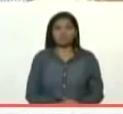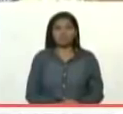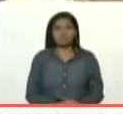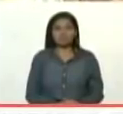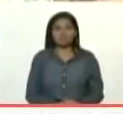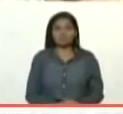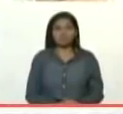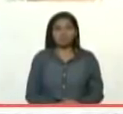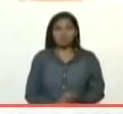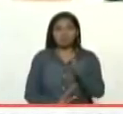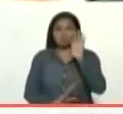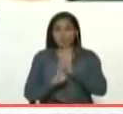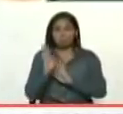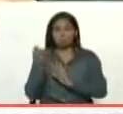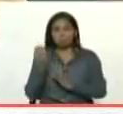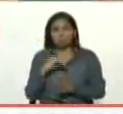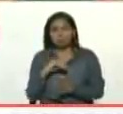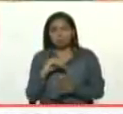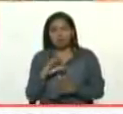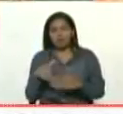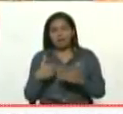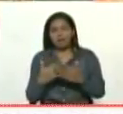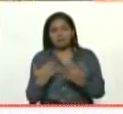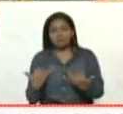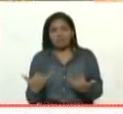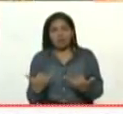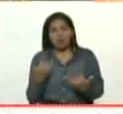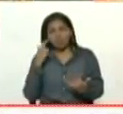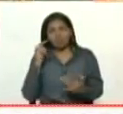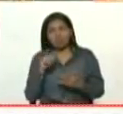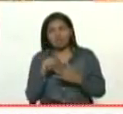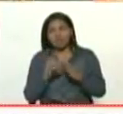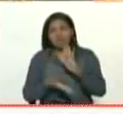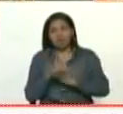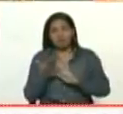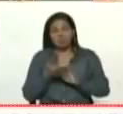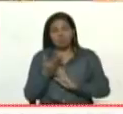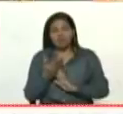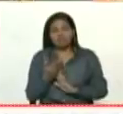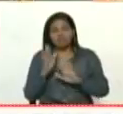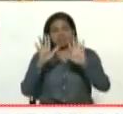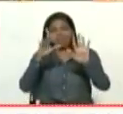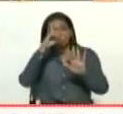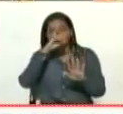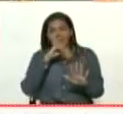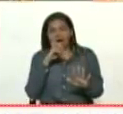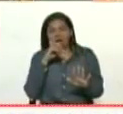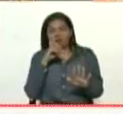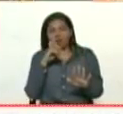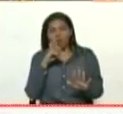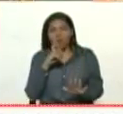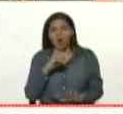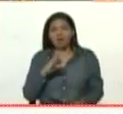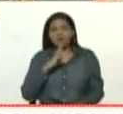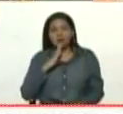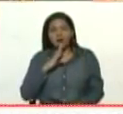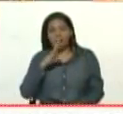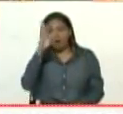ha crecido exponencialmente. Me ponen un dato muy importante. Hace 10 años, el Banco de